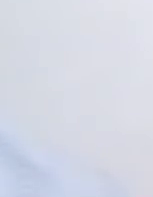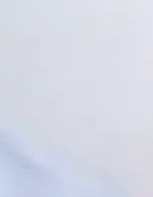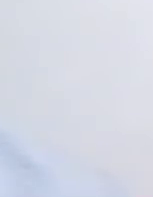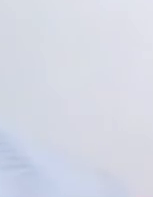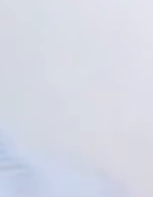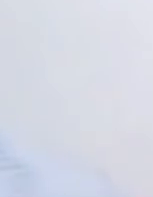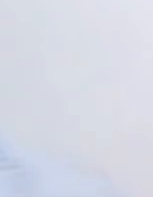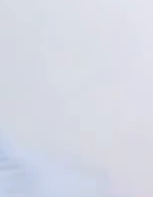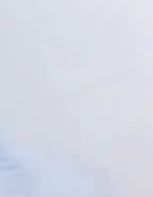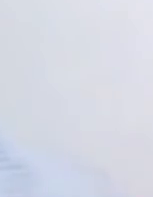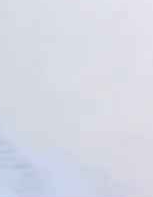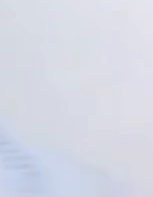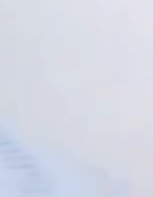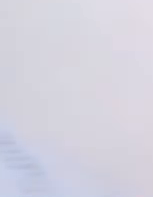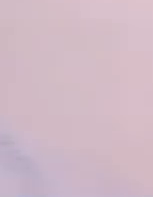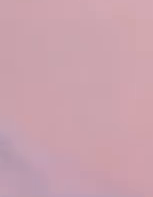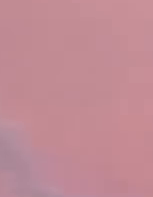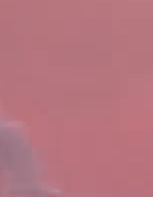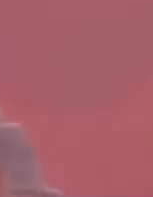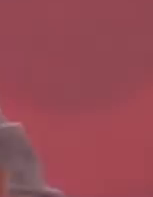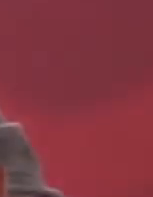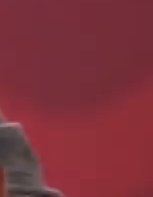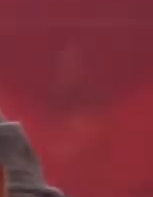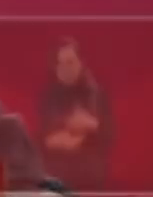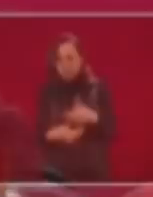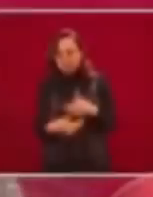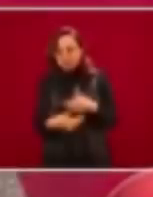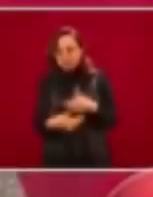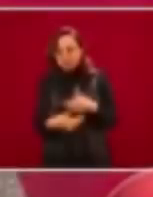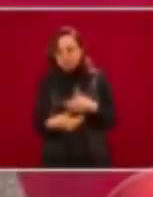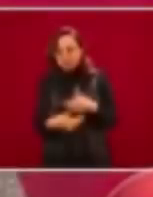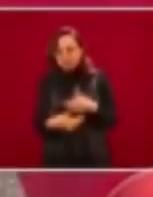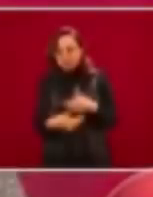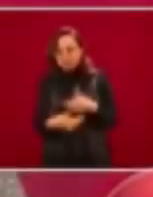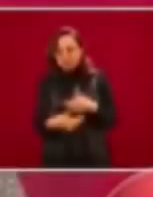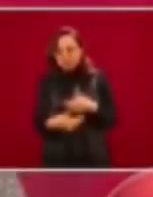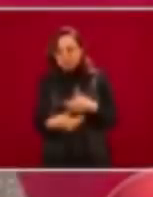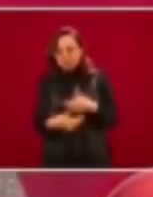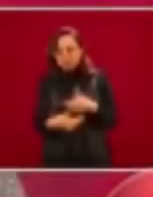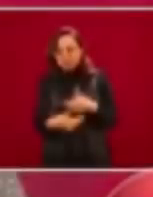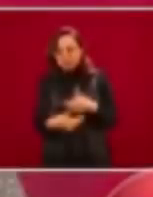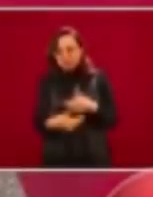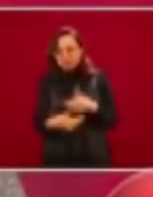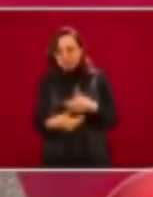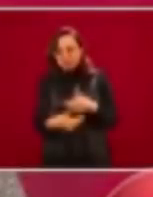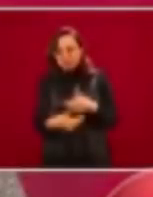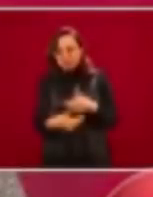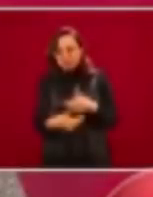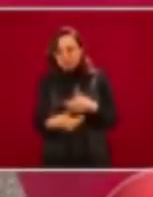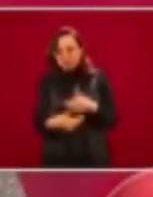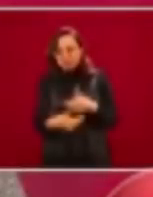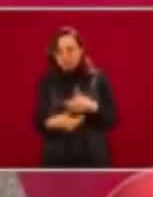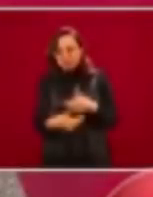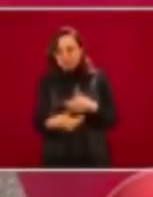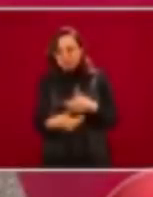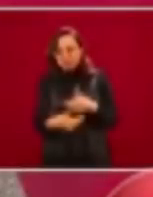gobierno mexicano firmó con la UNOPS, esta oficina que está en las Naciones Unidas y que se